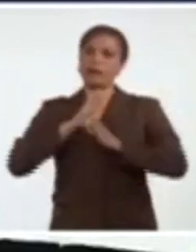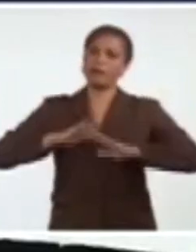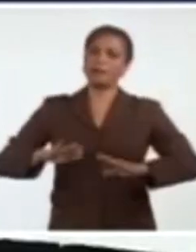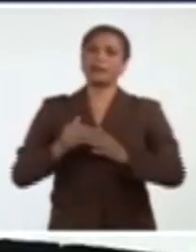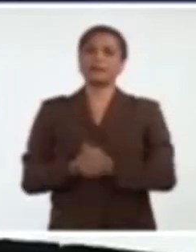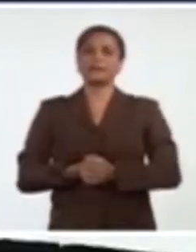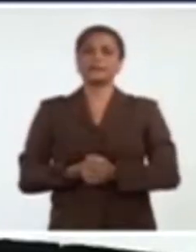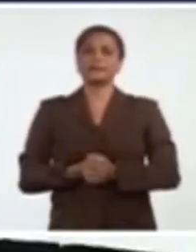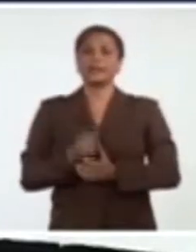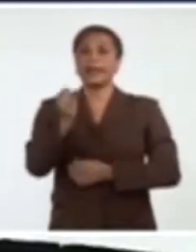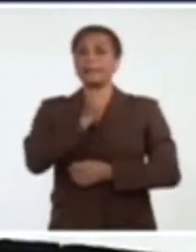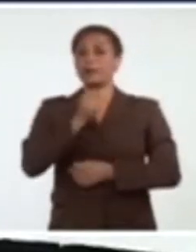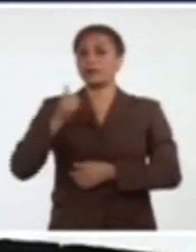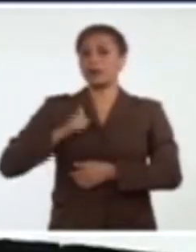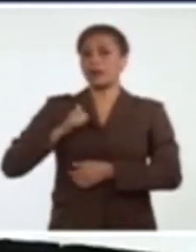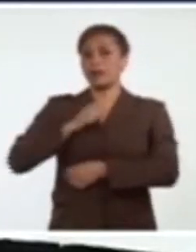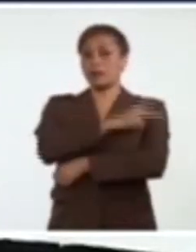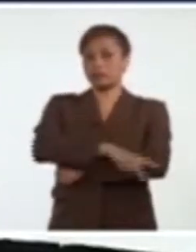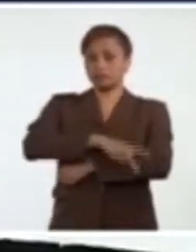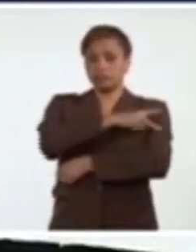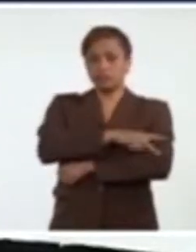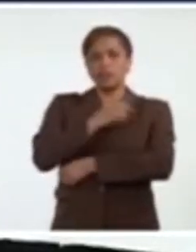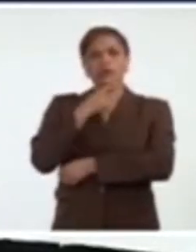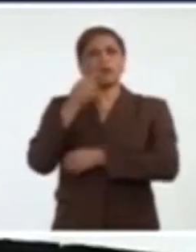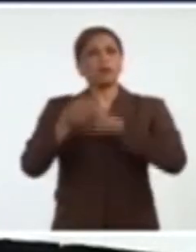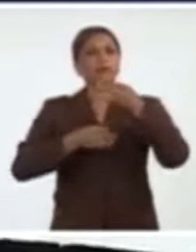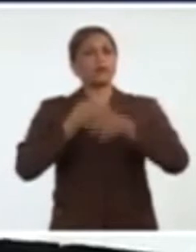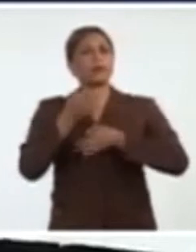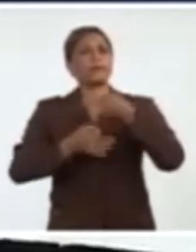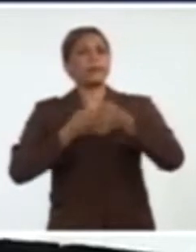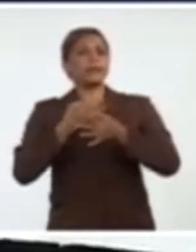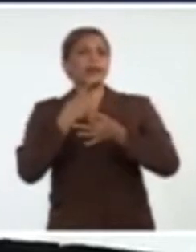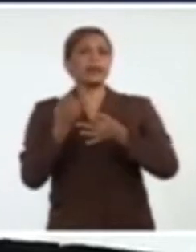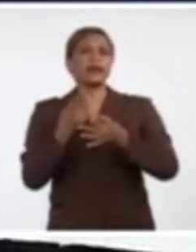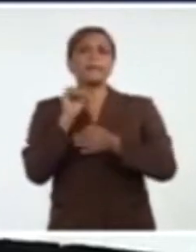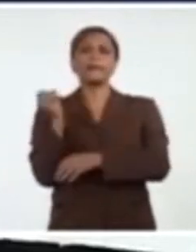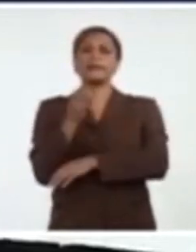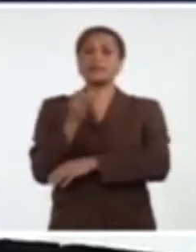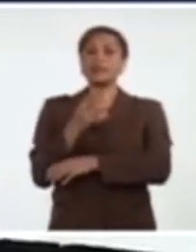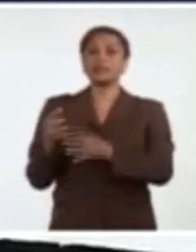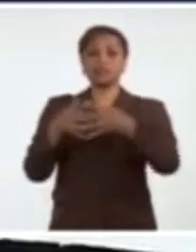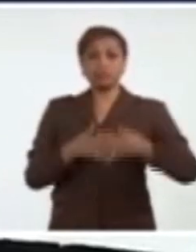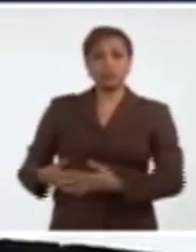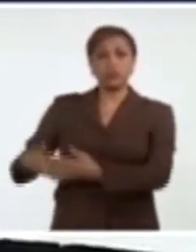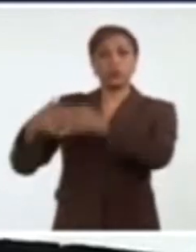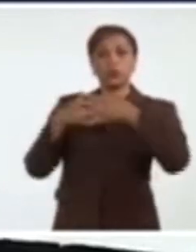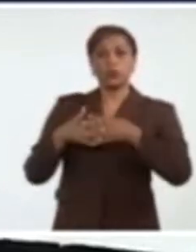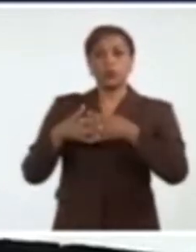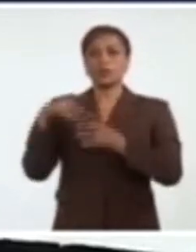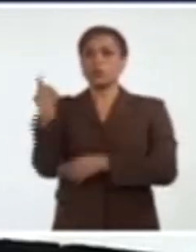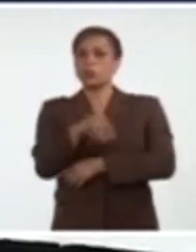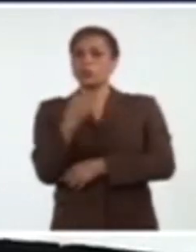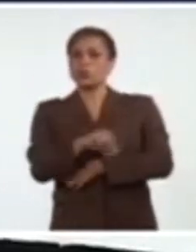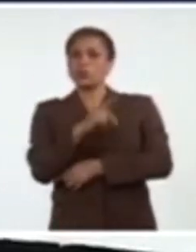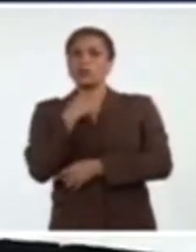El periodista canadiense Arnold August nos ofrece un análisis sobre las mentiras que sostienen desde Washington sobre torturas y